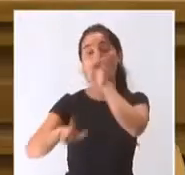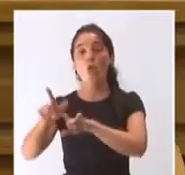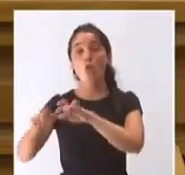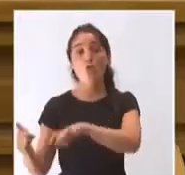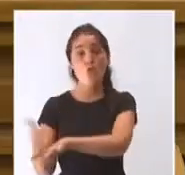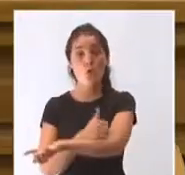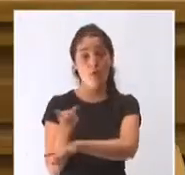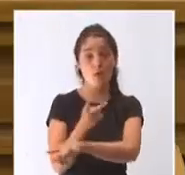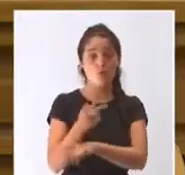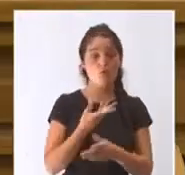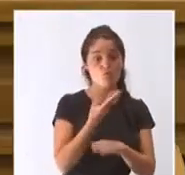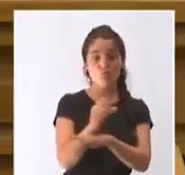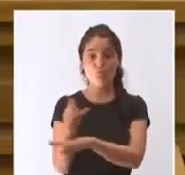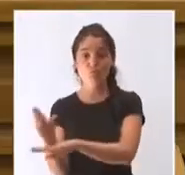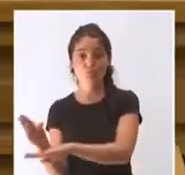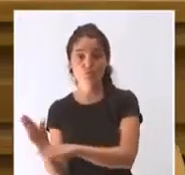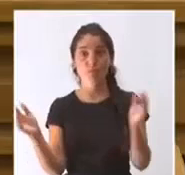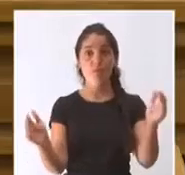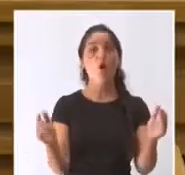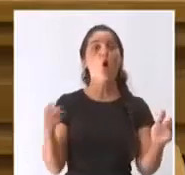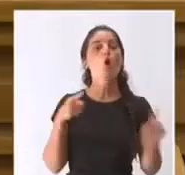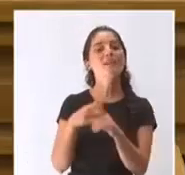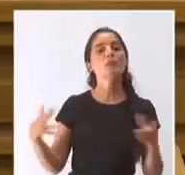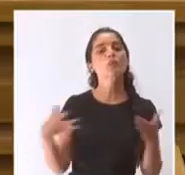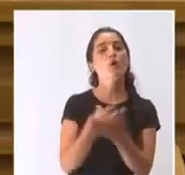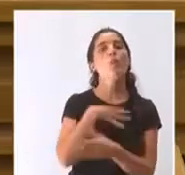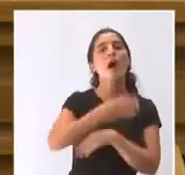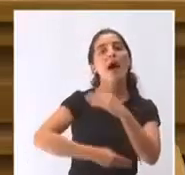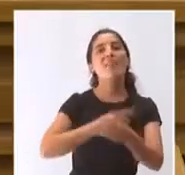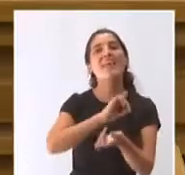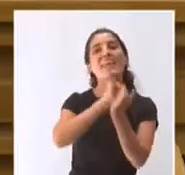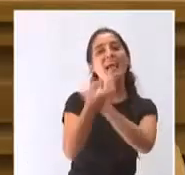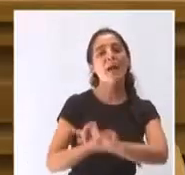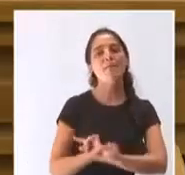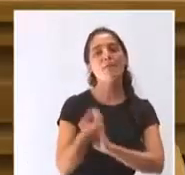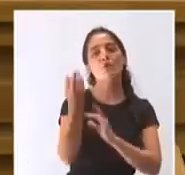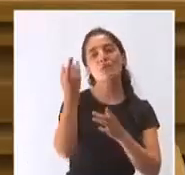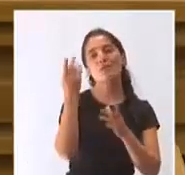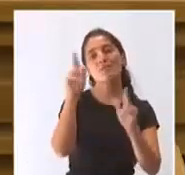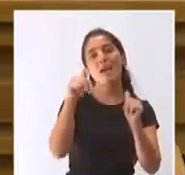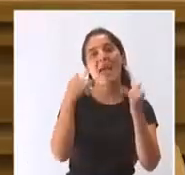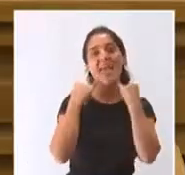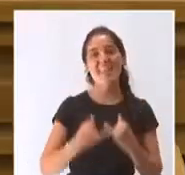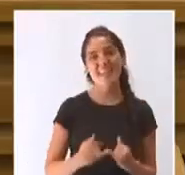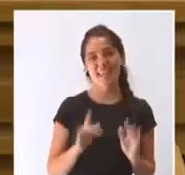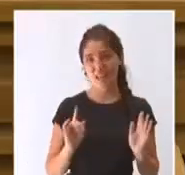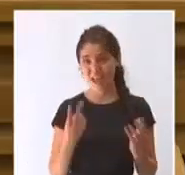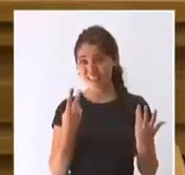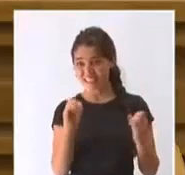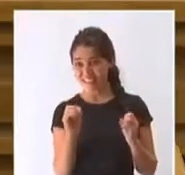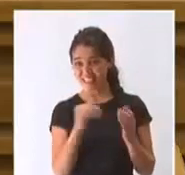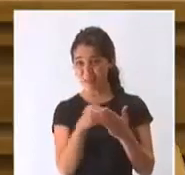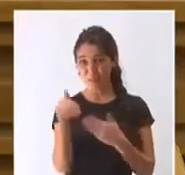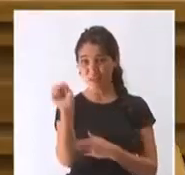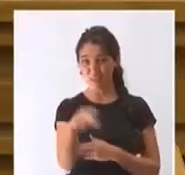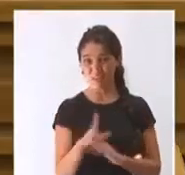puedan producir cambios de gestión energética en empresas en los 70 millones de euros